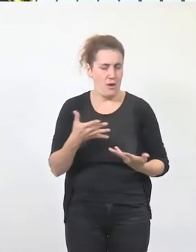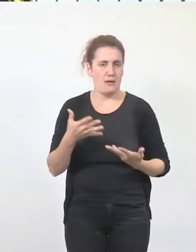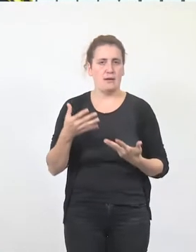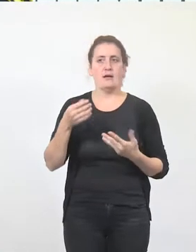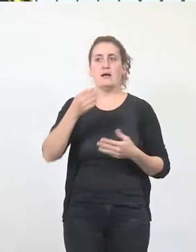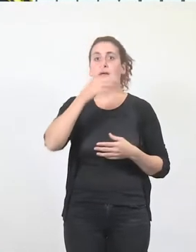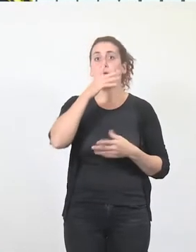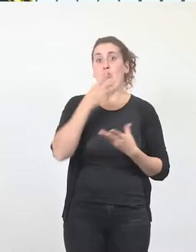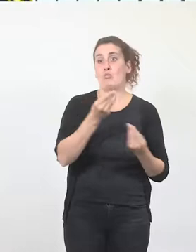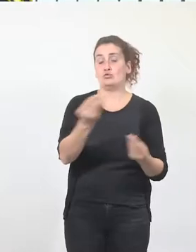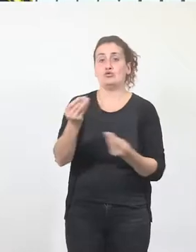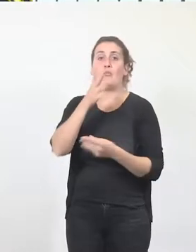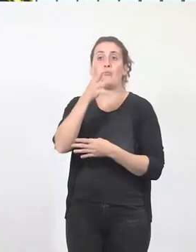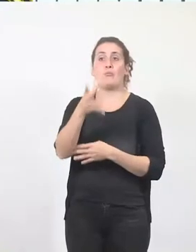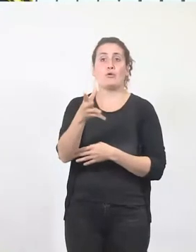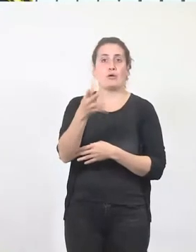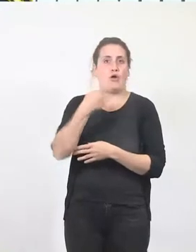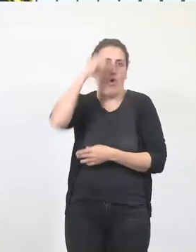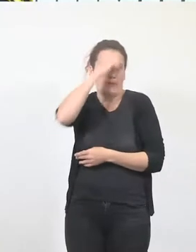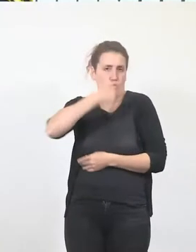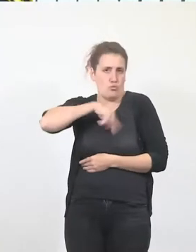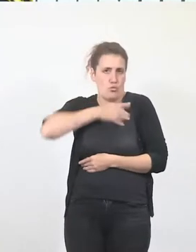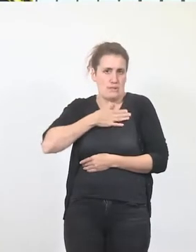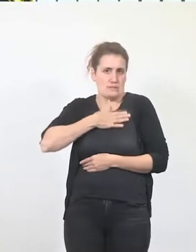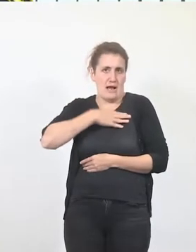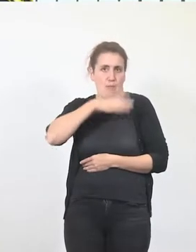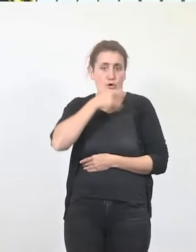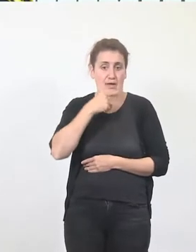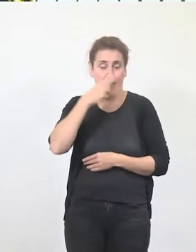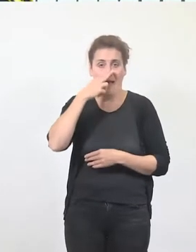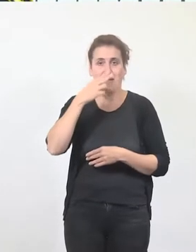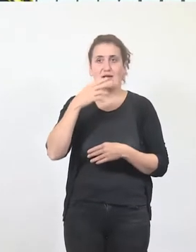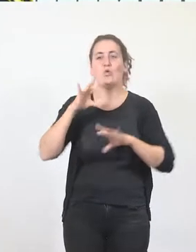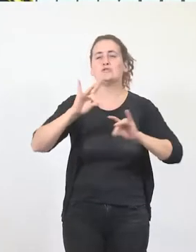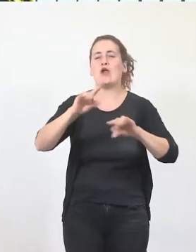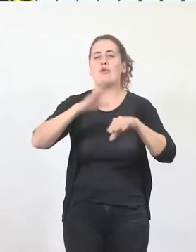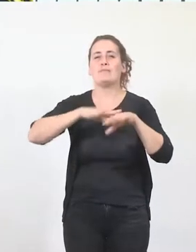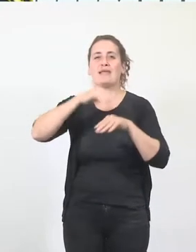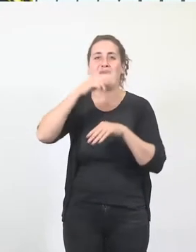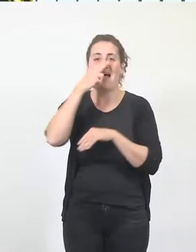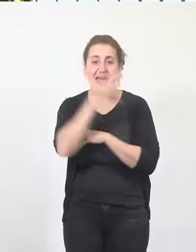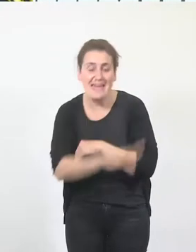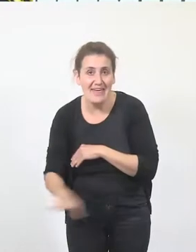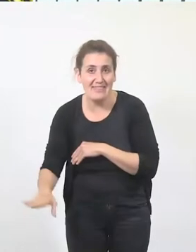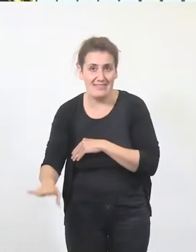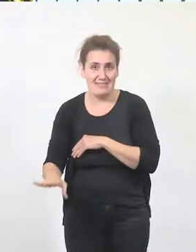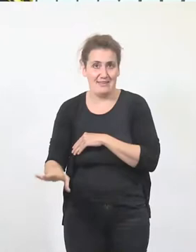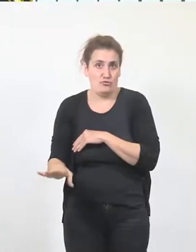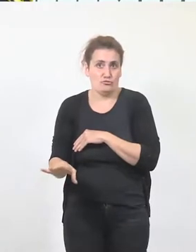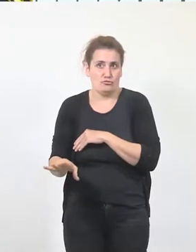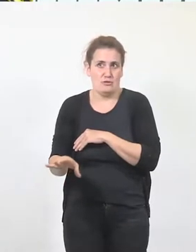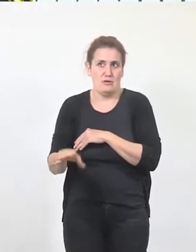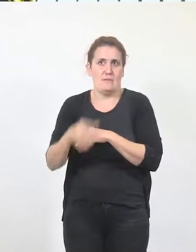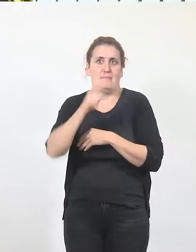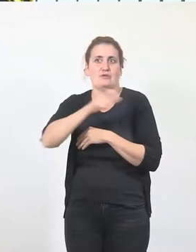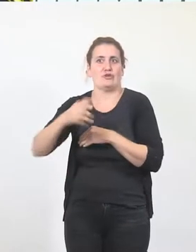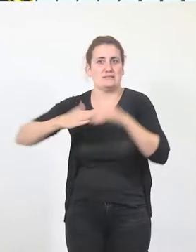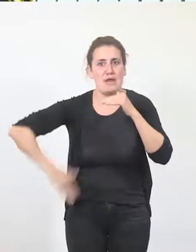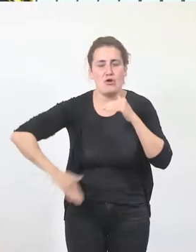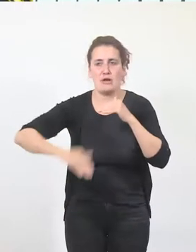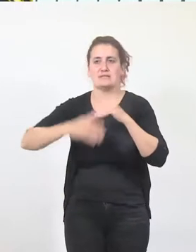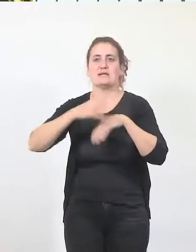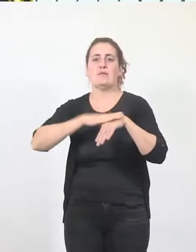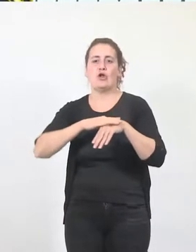más porque se utilizaron, en nuestra opinión, a personas menores, a menores, para hacer ese chantaje. ¿Hasta